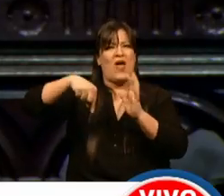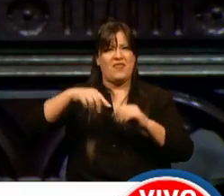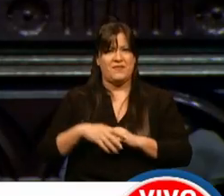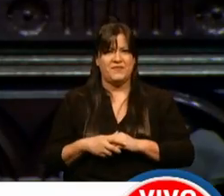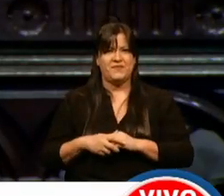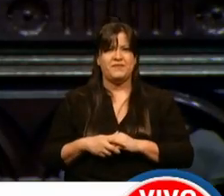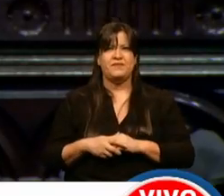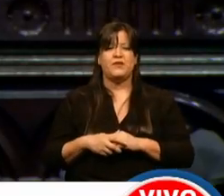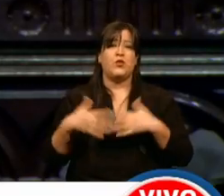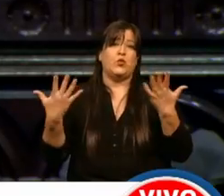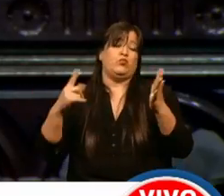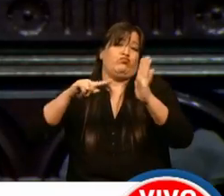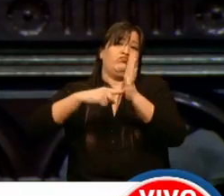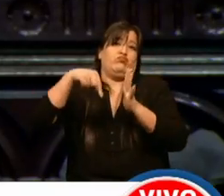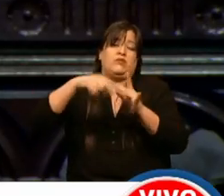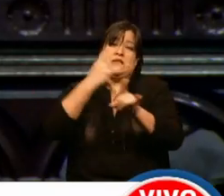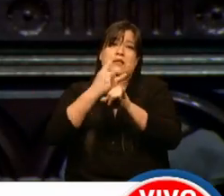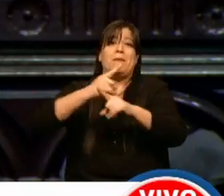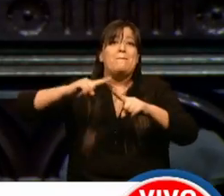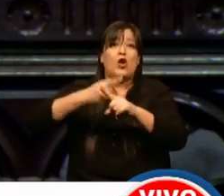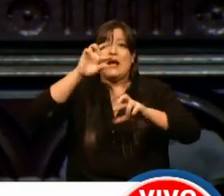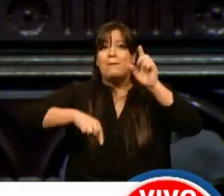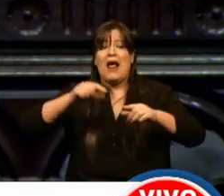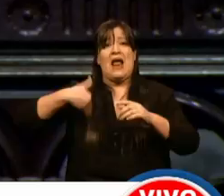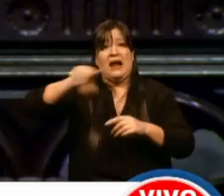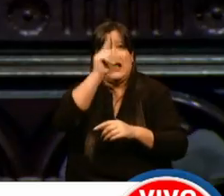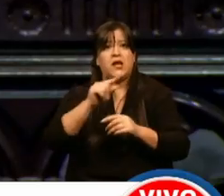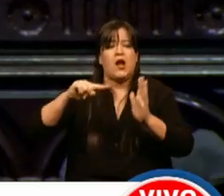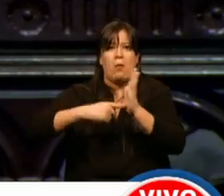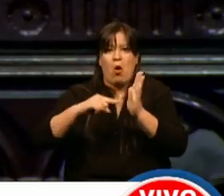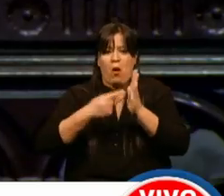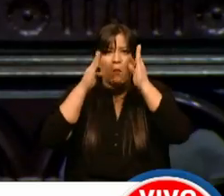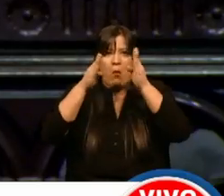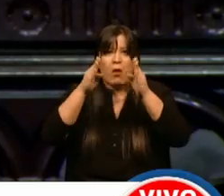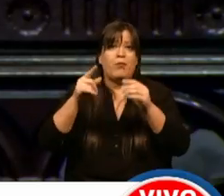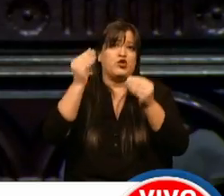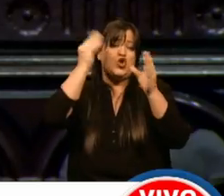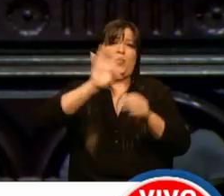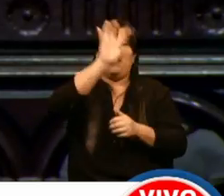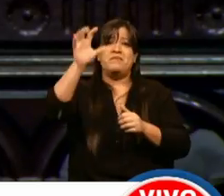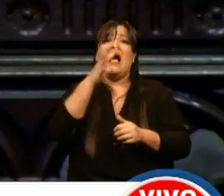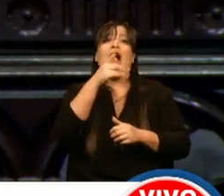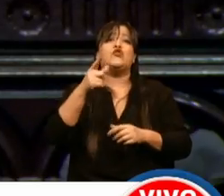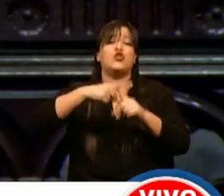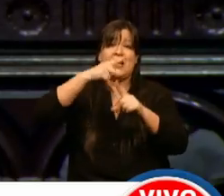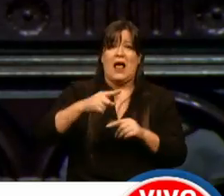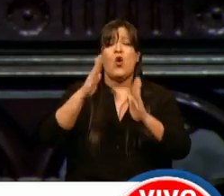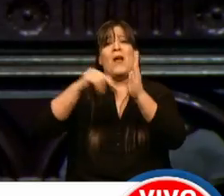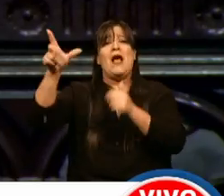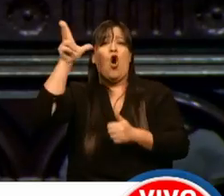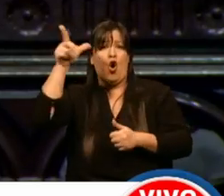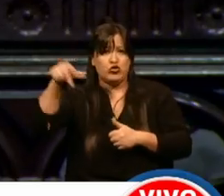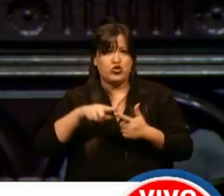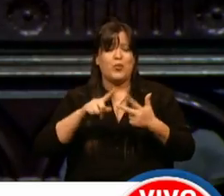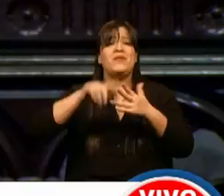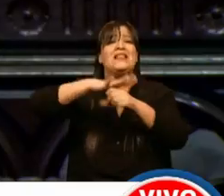tan porteños céntrica a veces la política argentina olvidándose del interior 14 grados vaya a blanco 8 grados